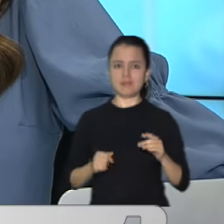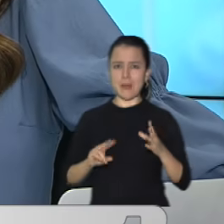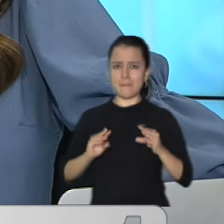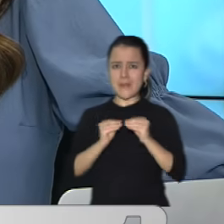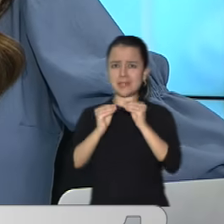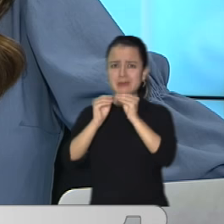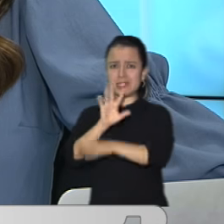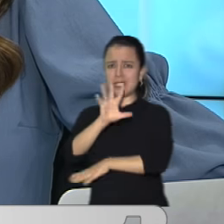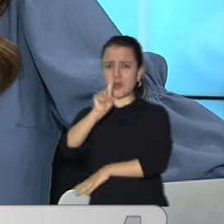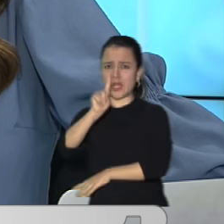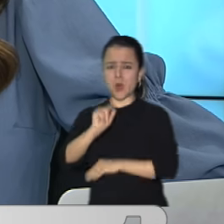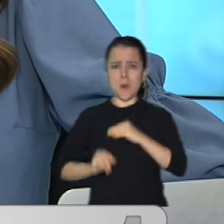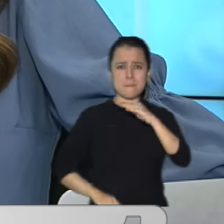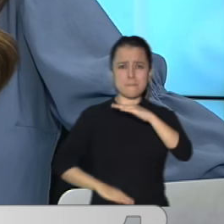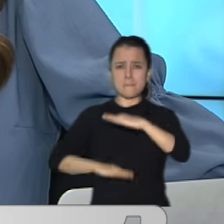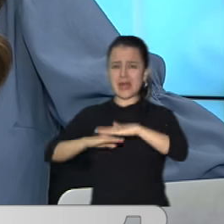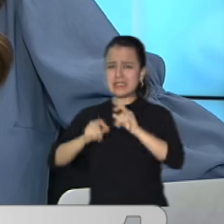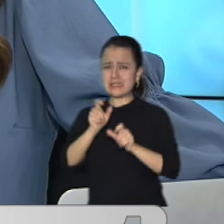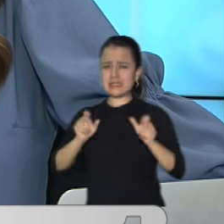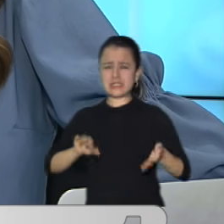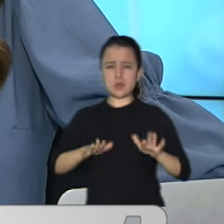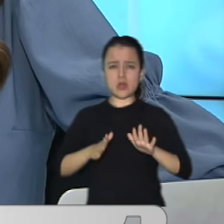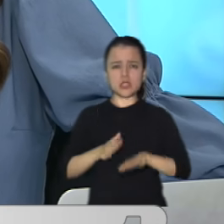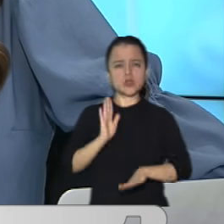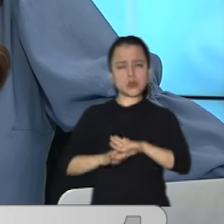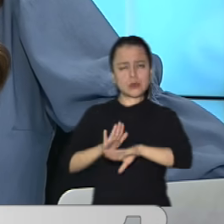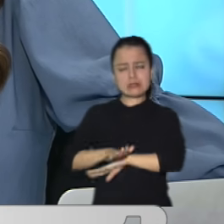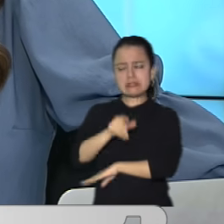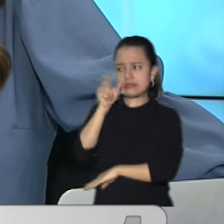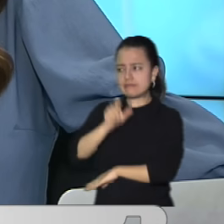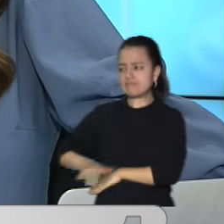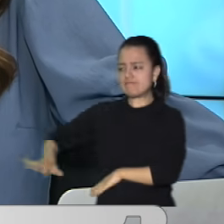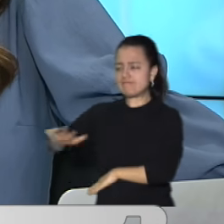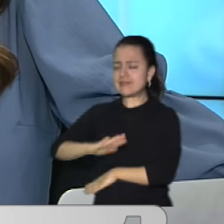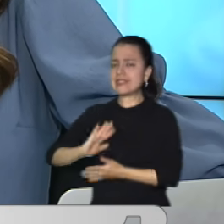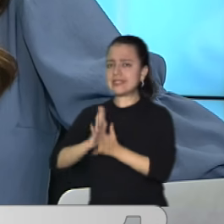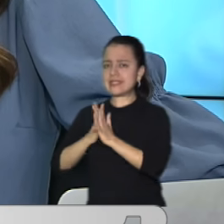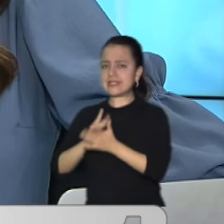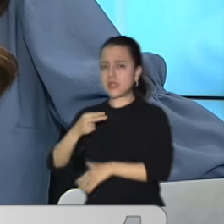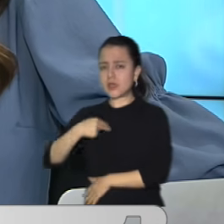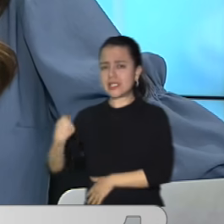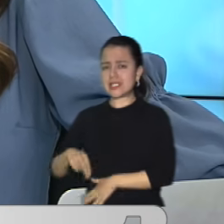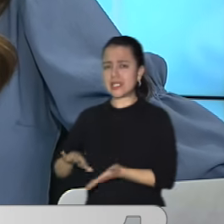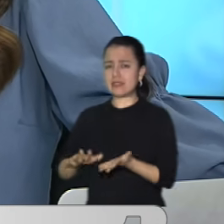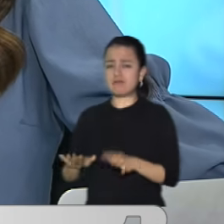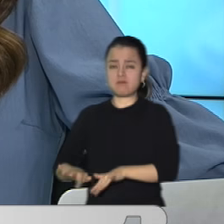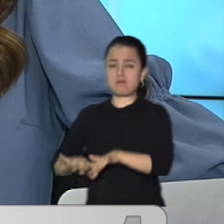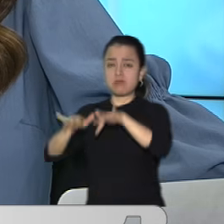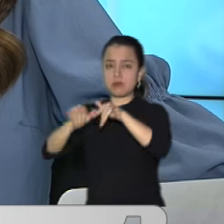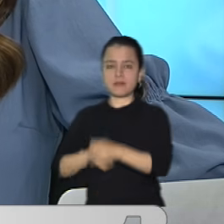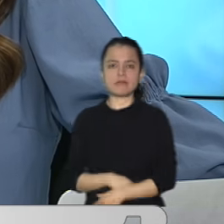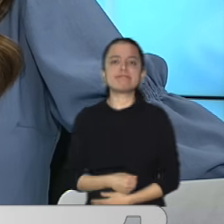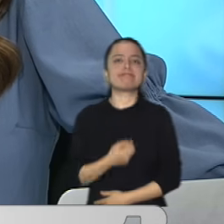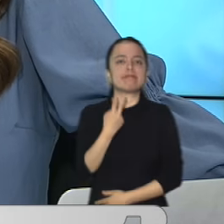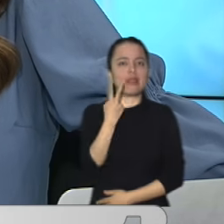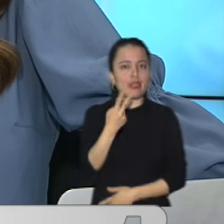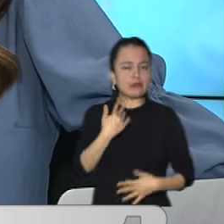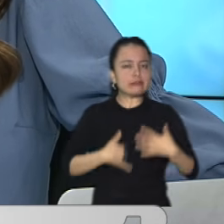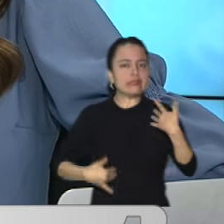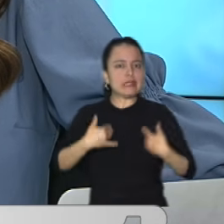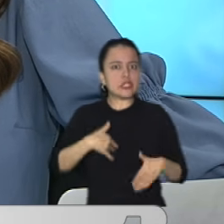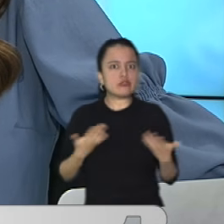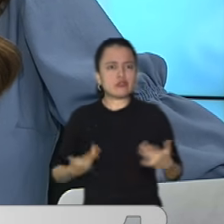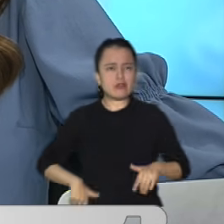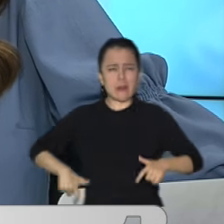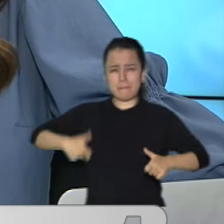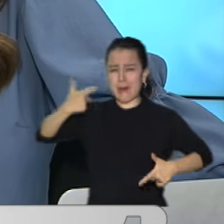Aumentaron a 51 los muertos por las devastadoras inundaciones en el centro de China. Al menos 2 heridos dejó el tercer tiroteo en menos